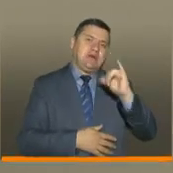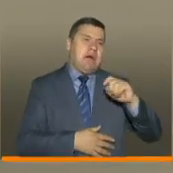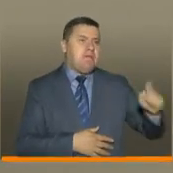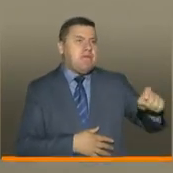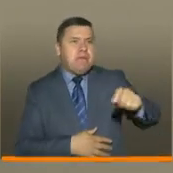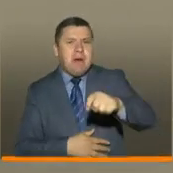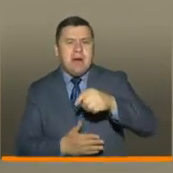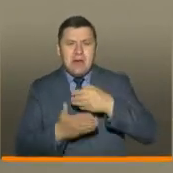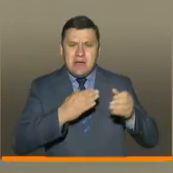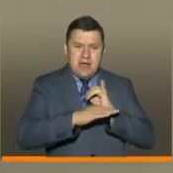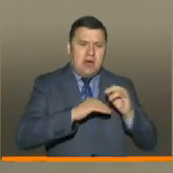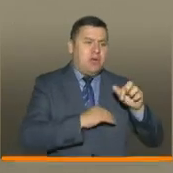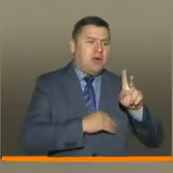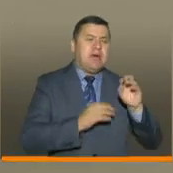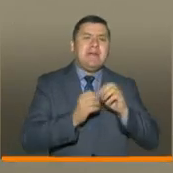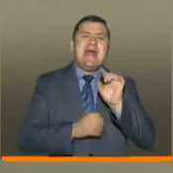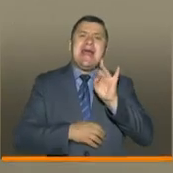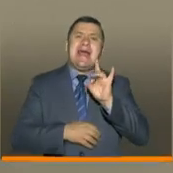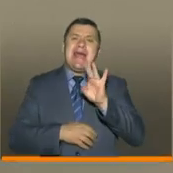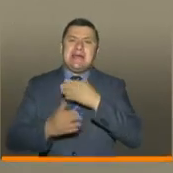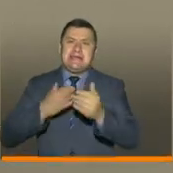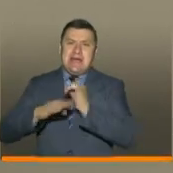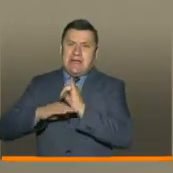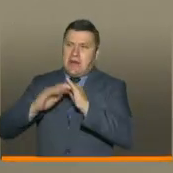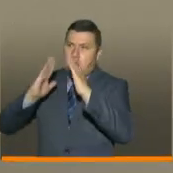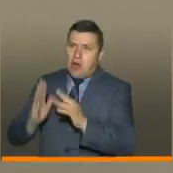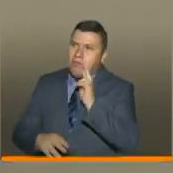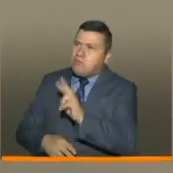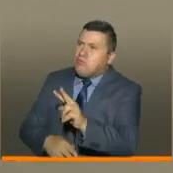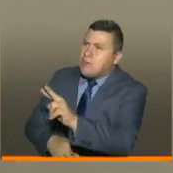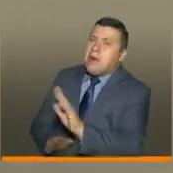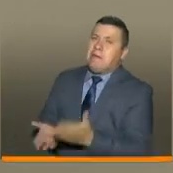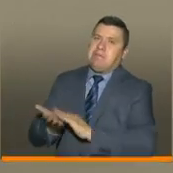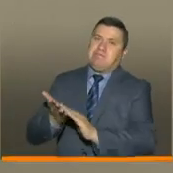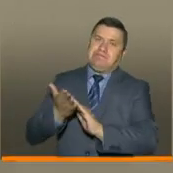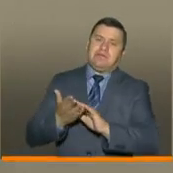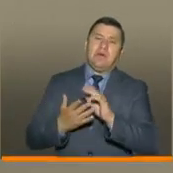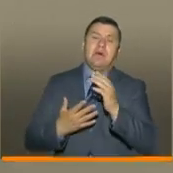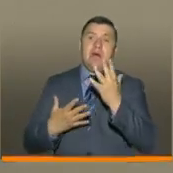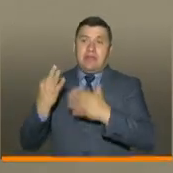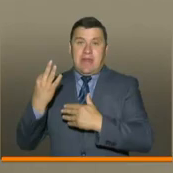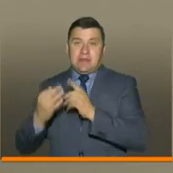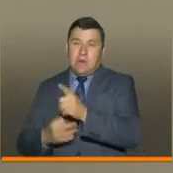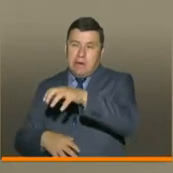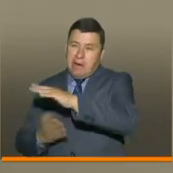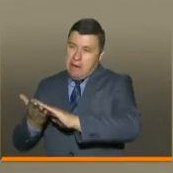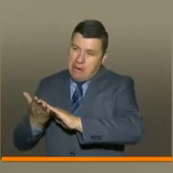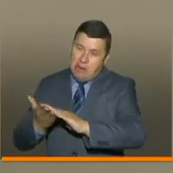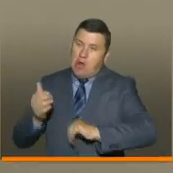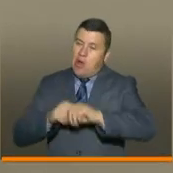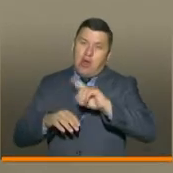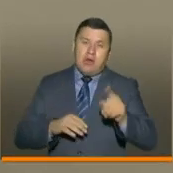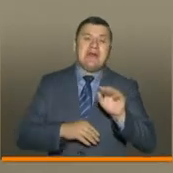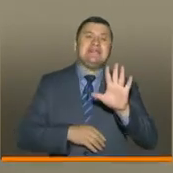de Providencia y visitamos las 15 infraestructuras de San Andrés. Vamos a trabajar en mejoramientos en 13 de San Andrés, en la reposición